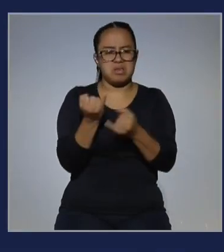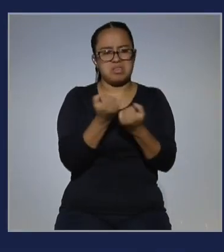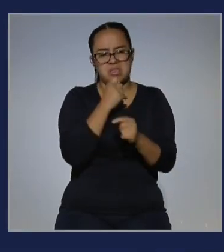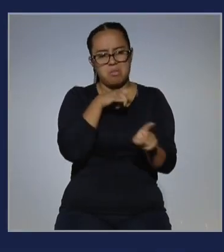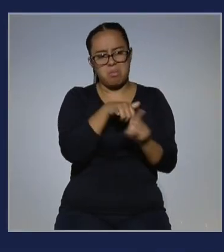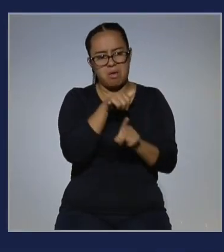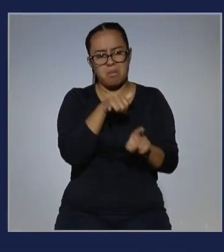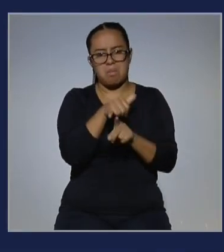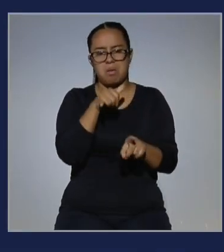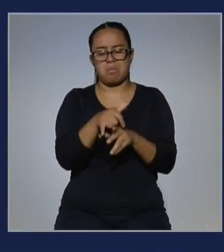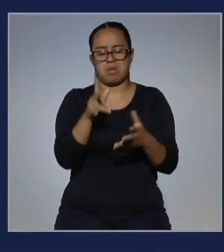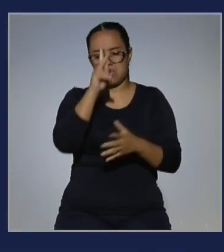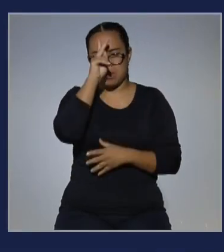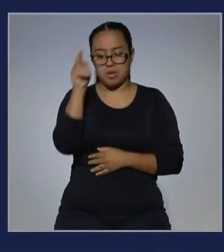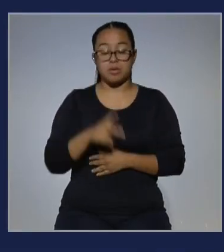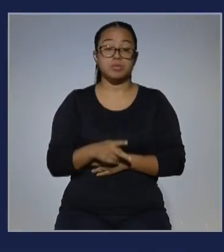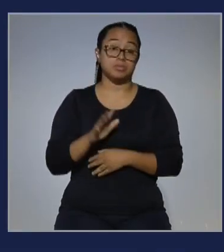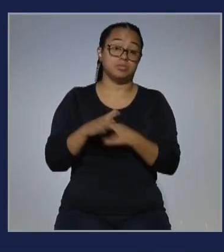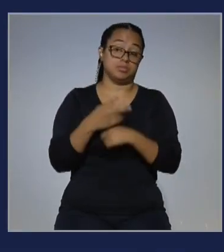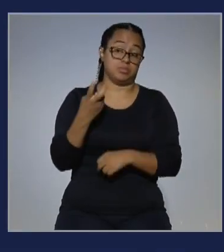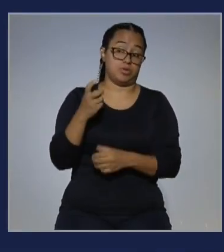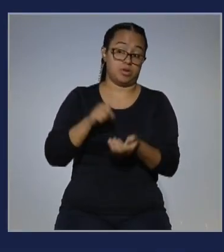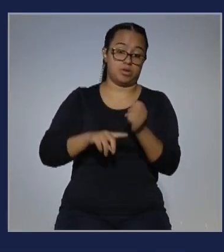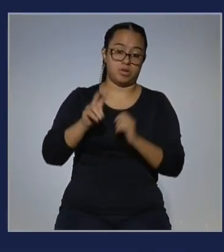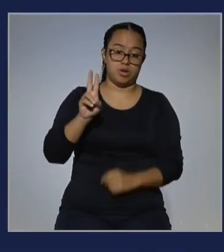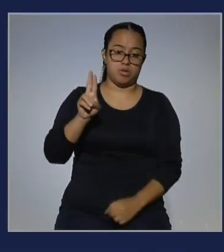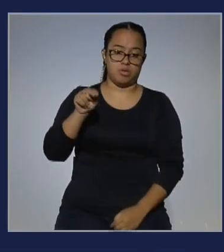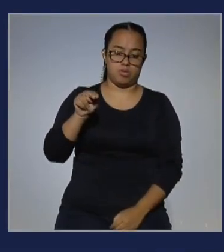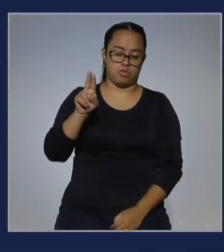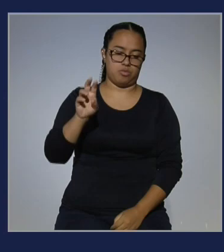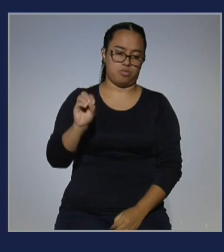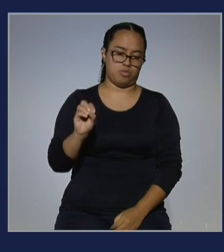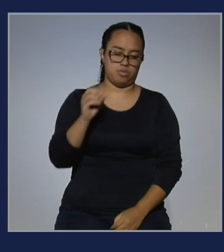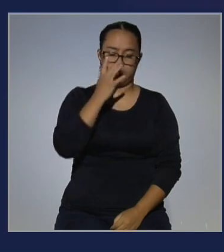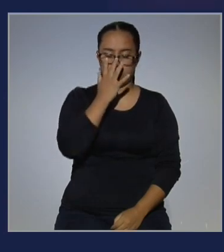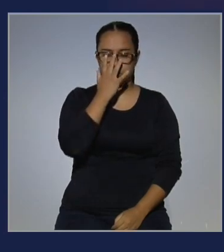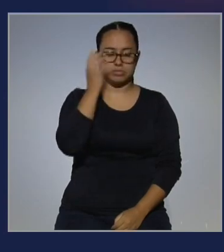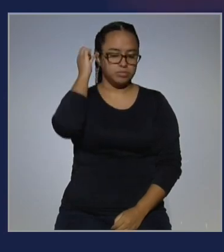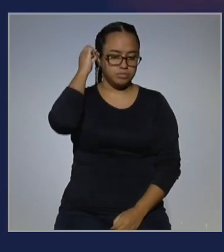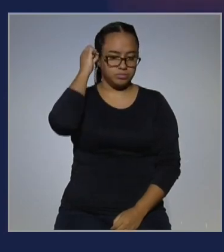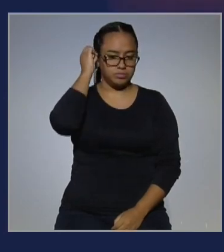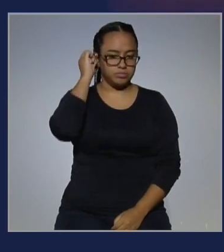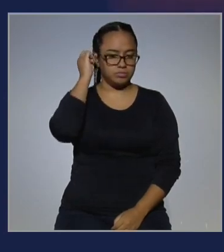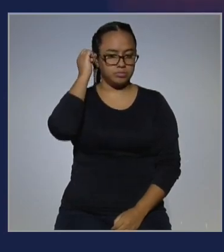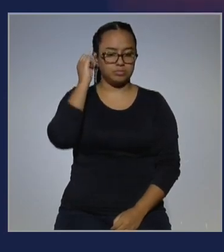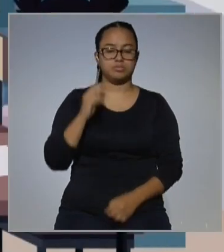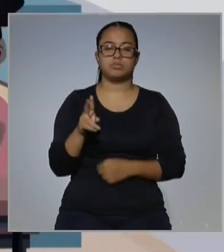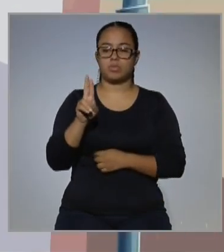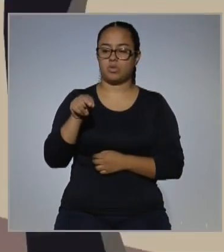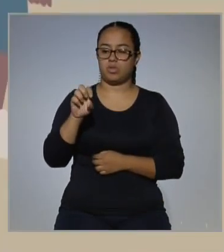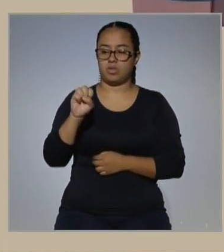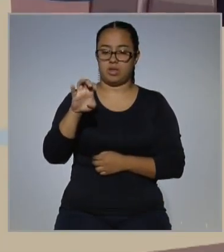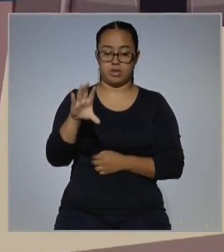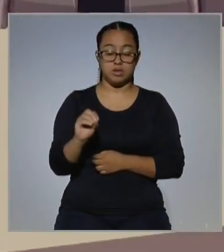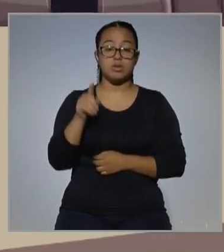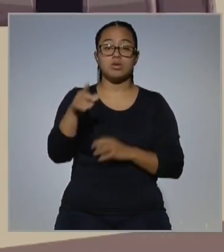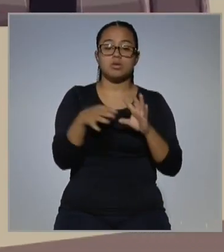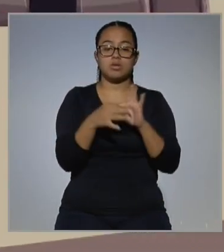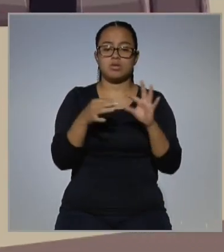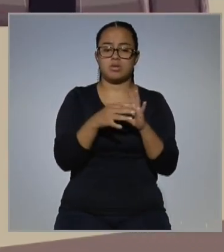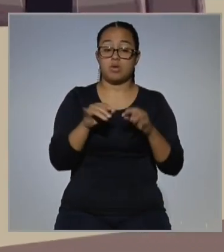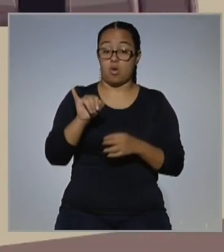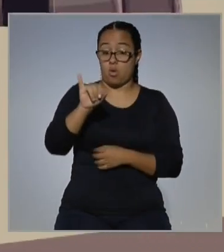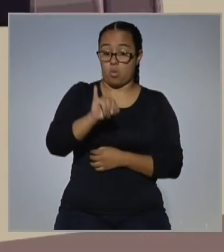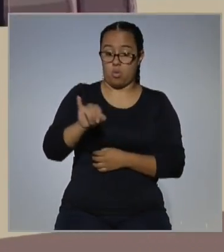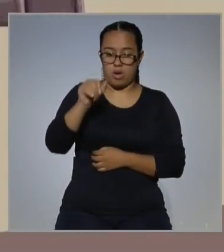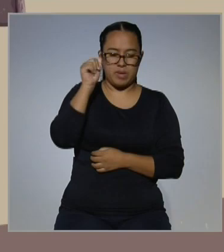ello, la Organización de las Naciones Unidas para la Educación, la Ciencia y la Cultura, UNESCO, declaró el primer